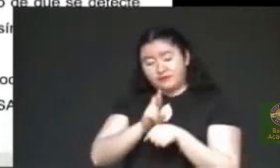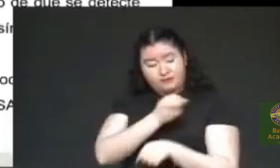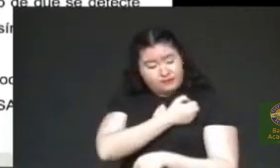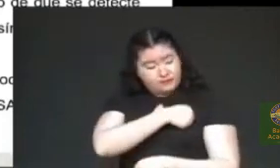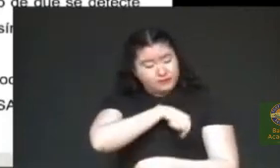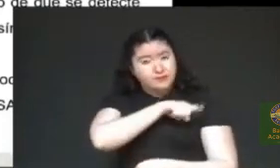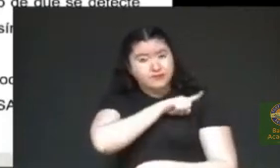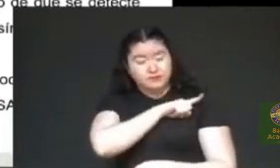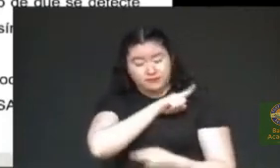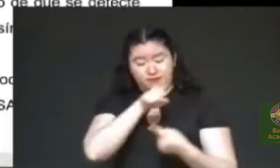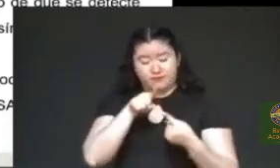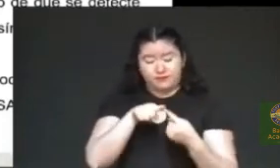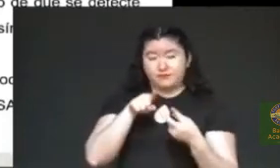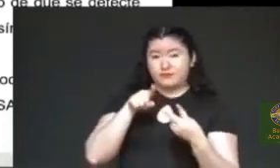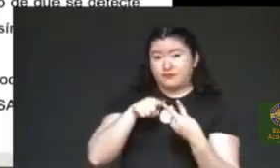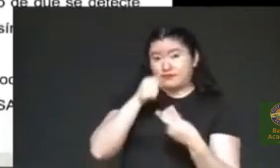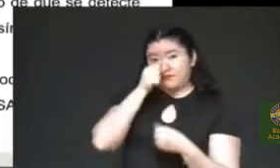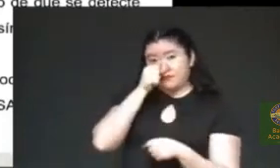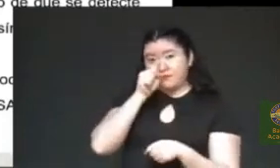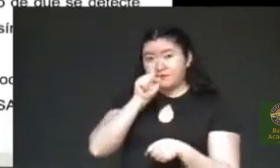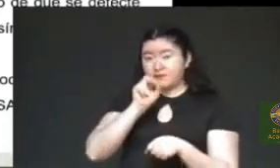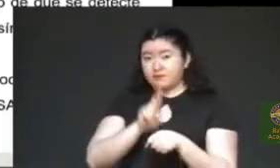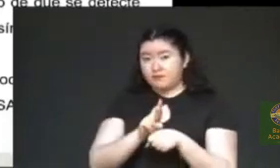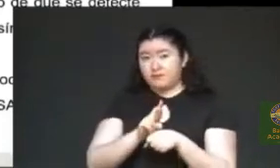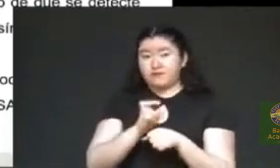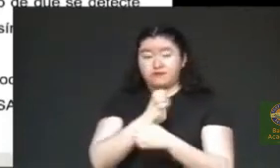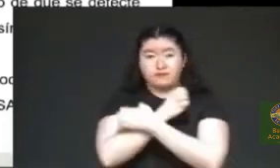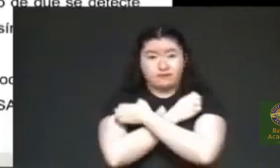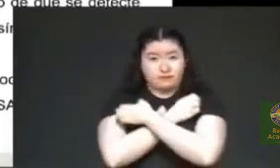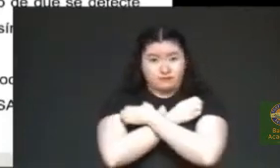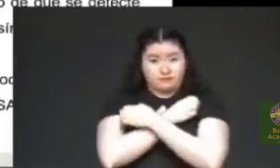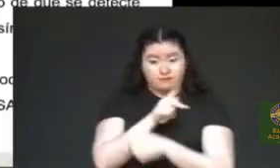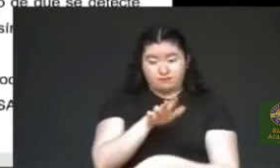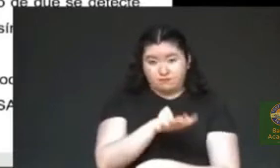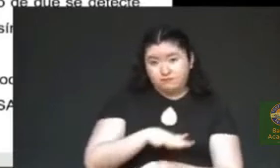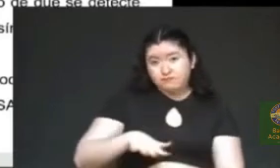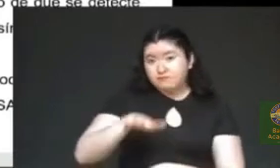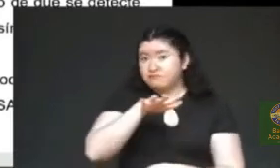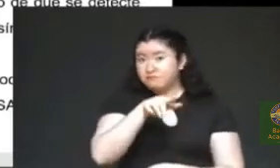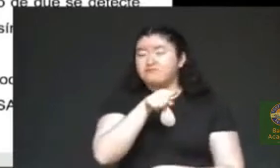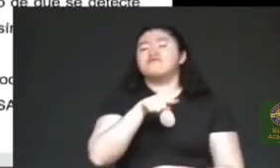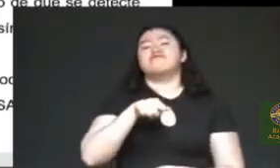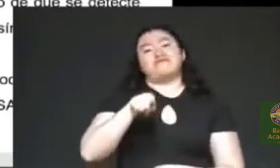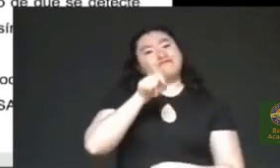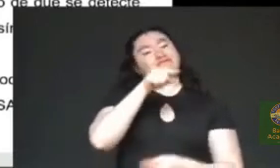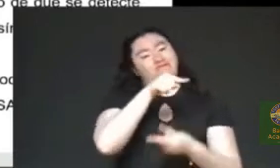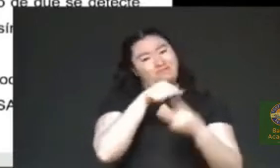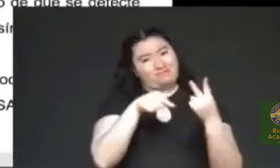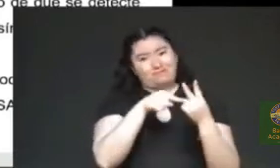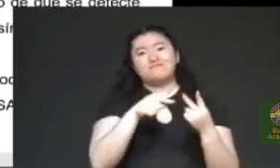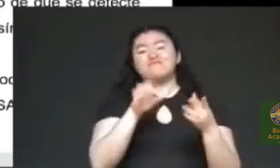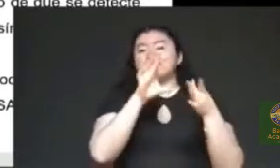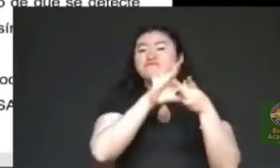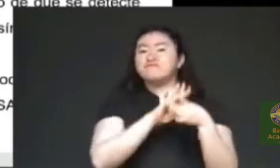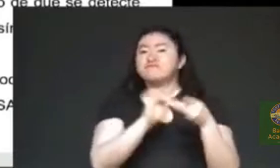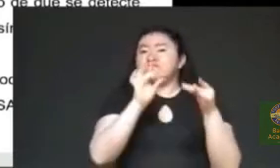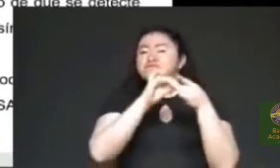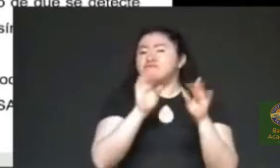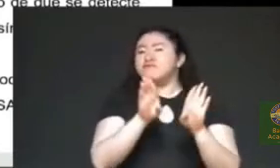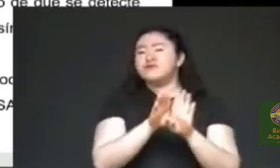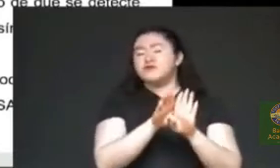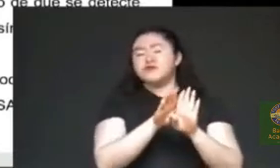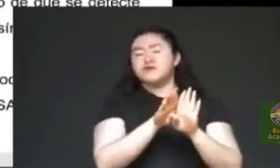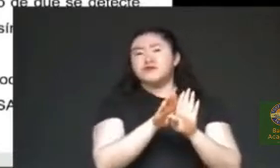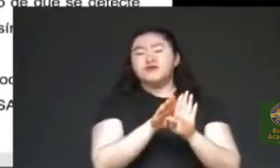y la Secretaría de Educación Pública. Esto es muy importante porque son las orientaciones sobre